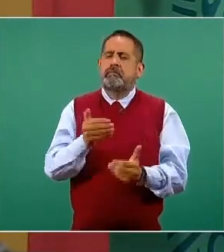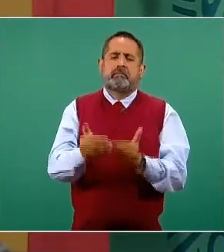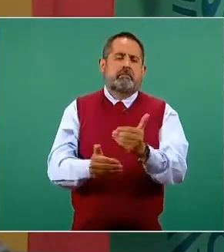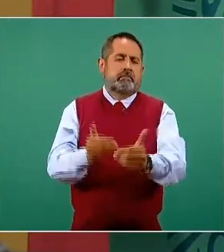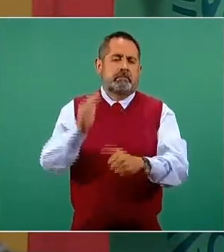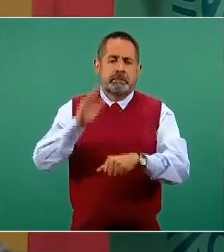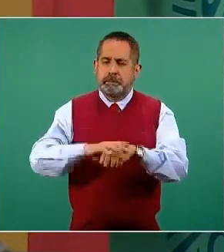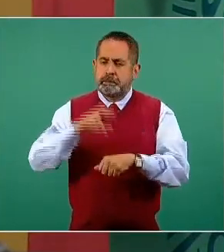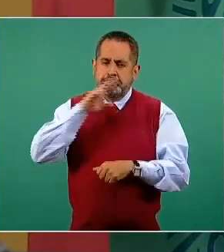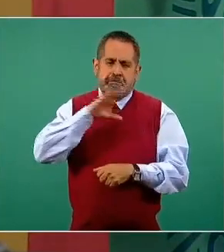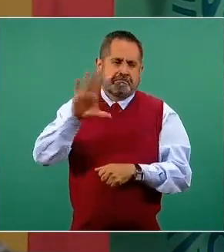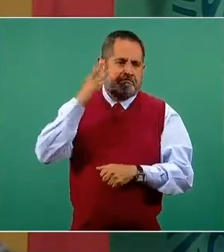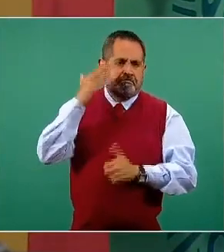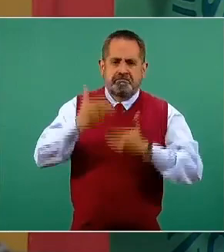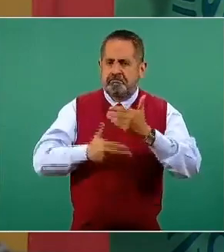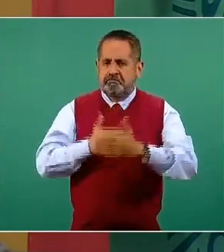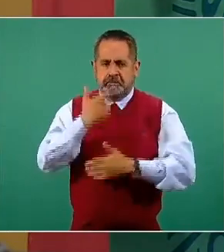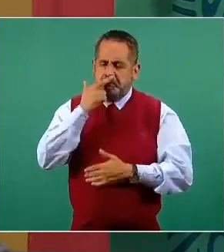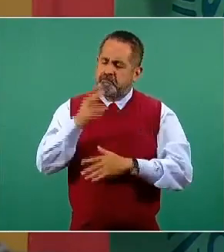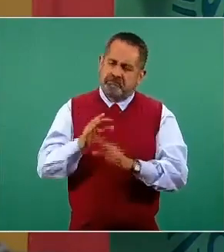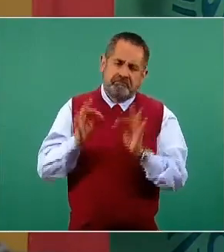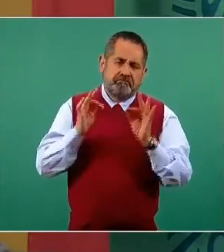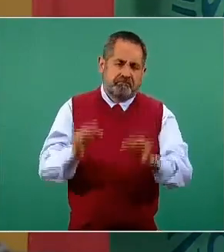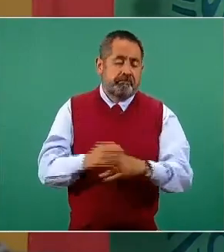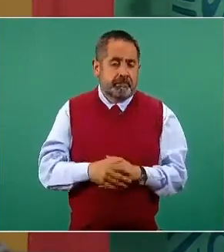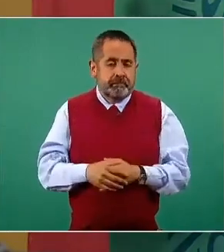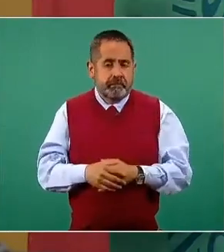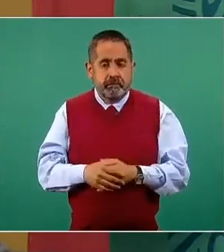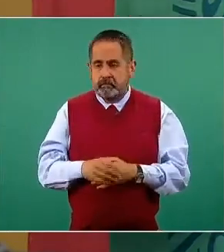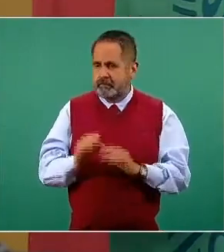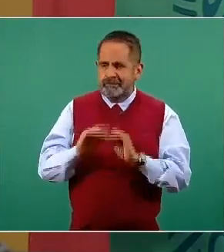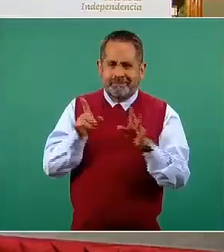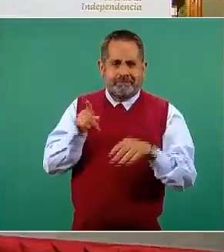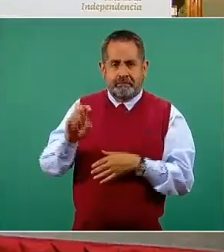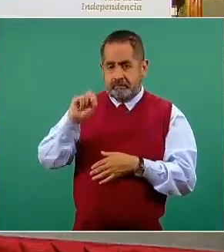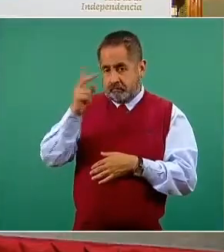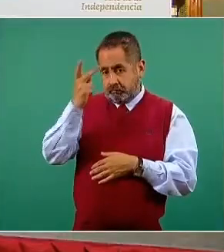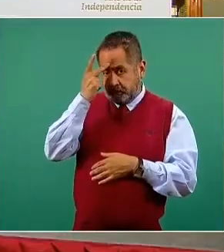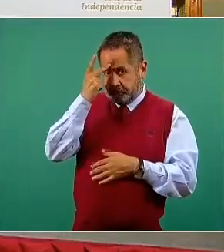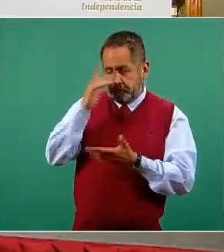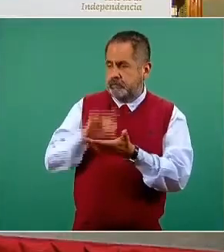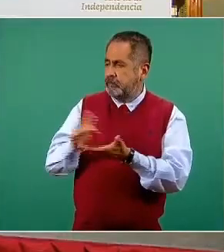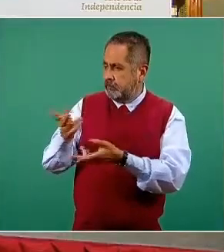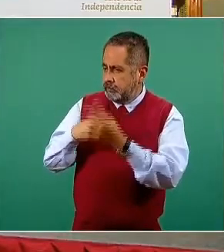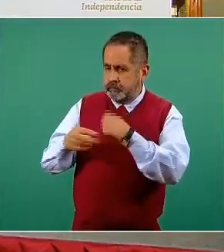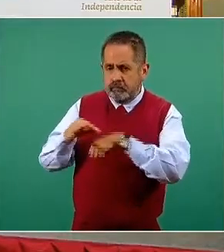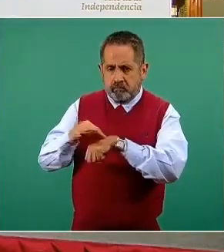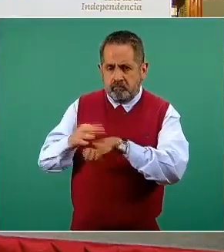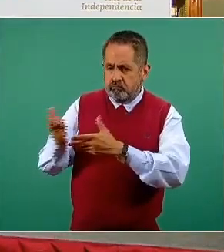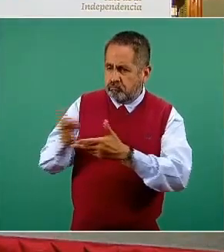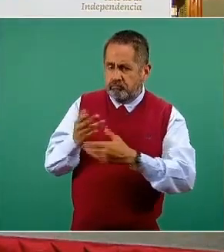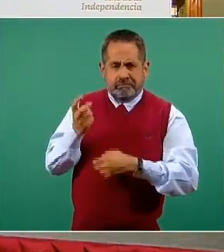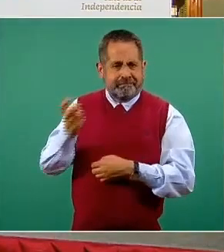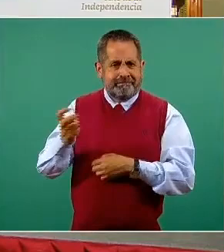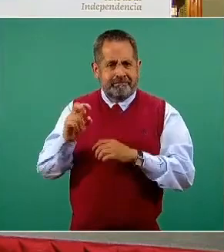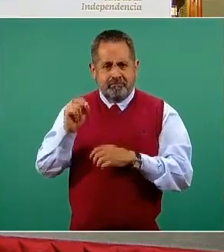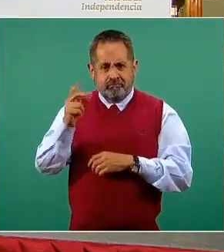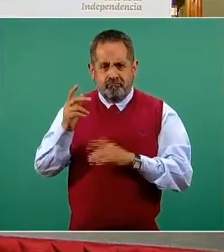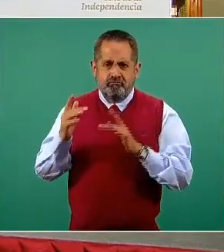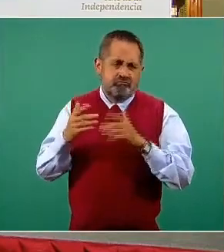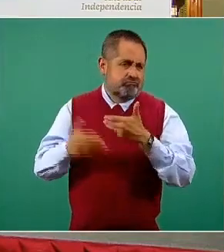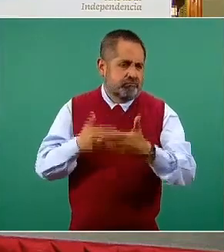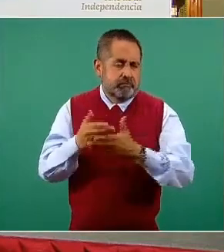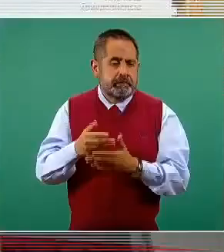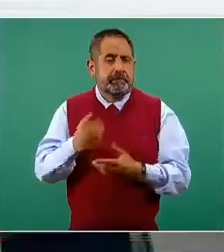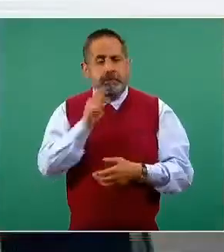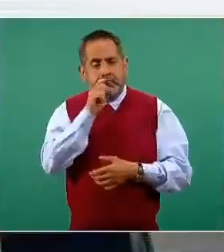avances más rápidos, más significativos. Definitivamente San Luis Potosí, gracias doctor Lutzo, es una de estas entidades. Aprovecho